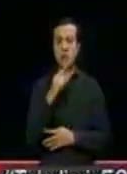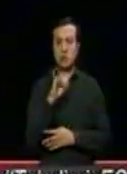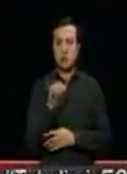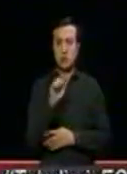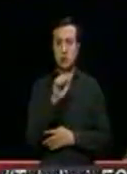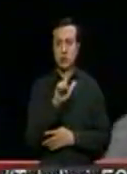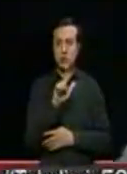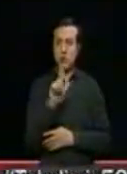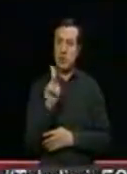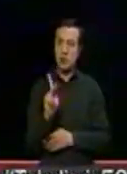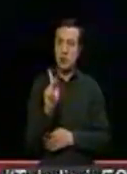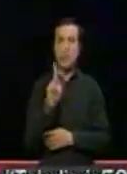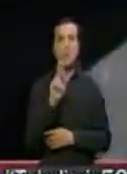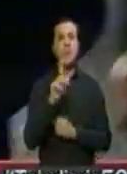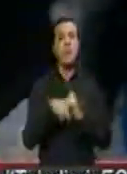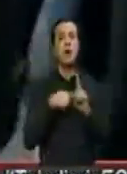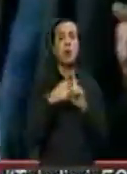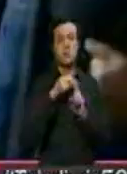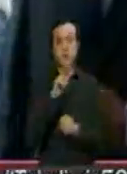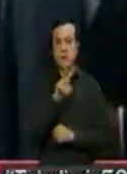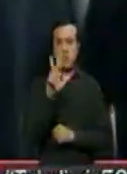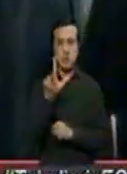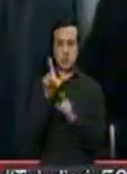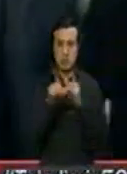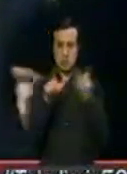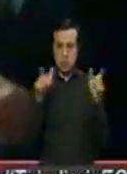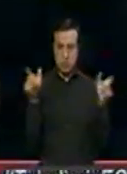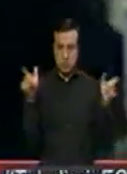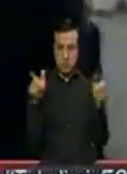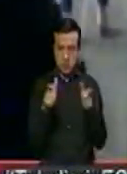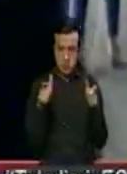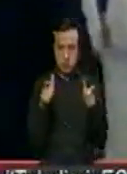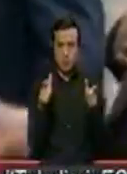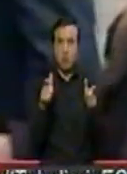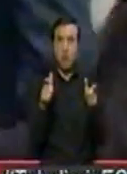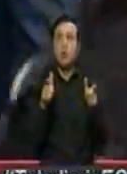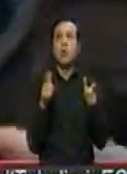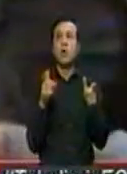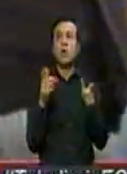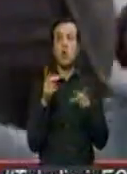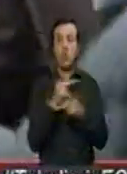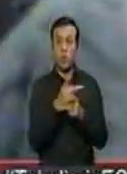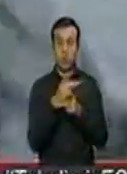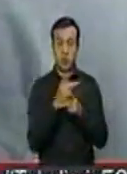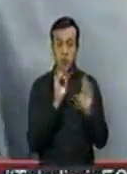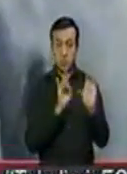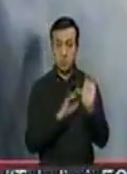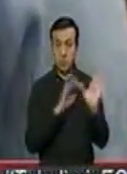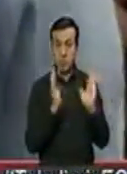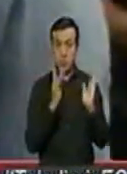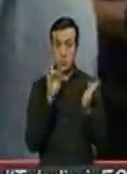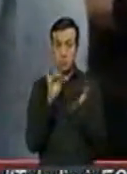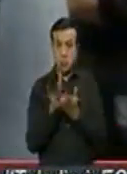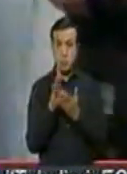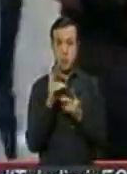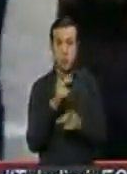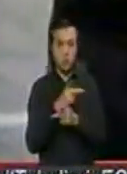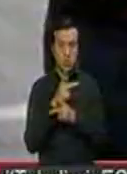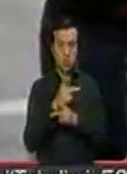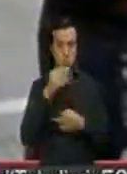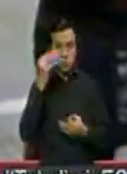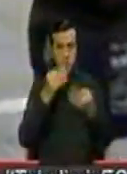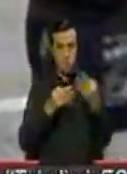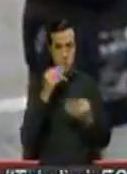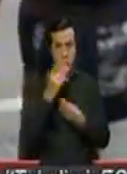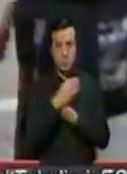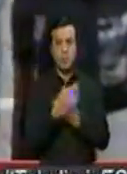personas, quienes constan en el informe de evaluación del Consejo de Participación Ciudadana Transitorio, con el que se destituyó al Consejo de la